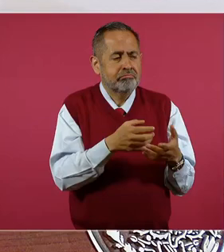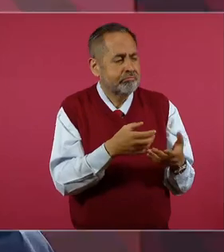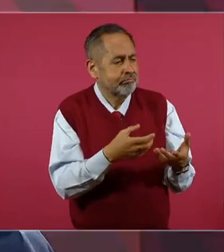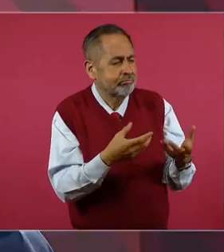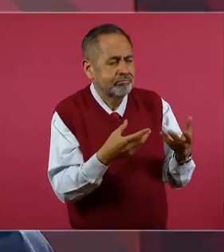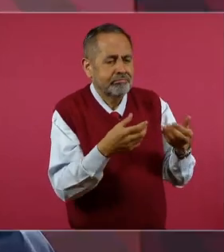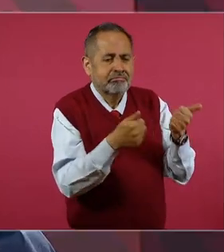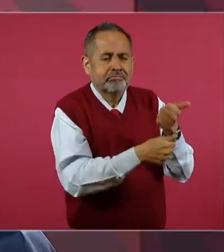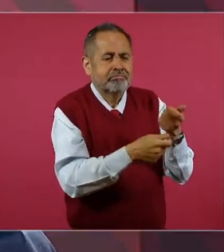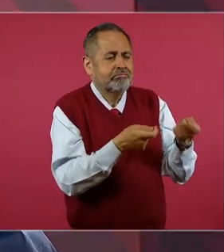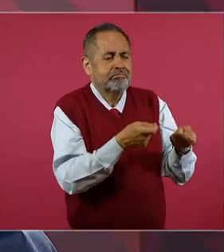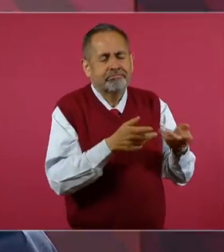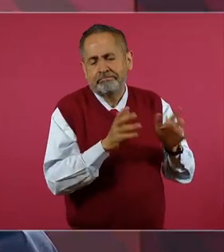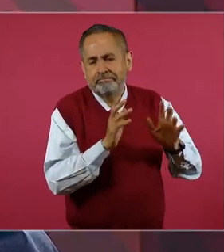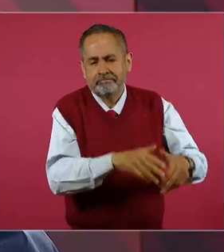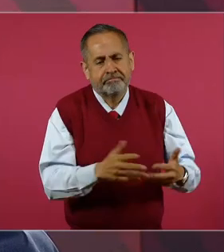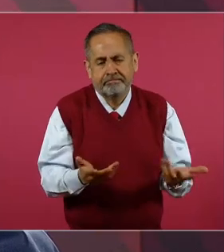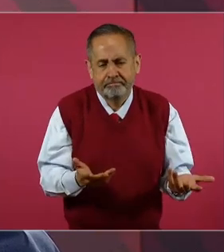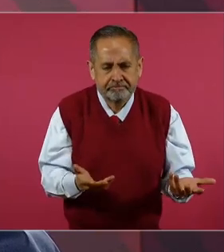organismos.